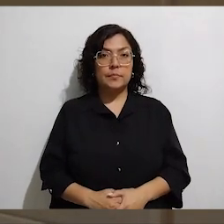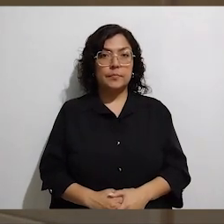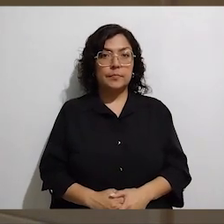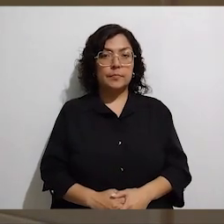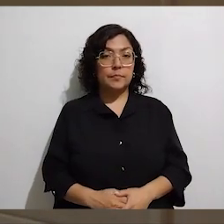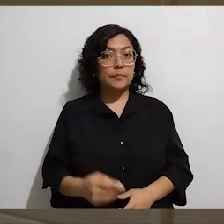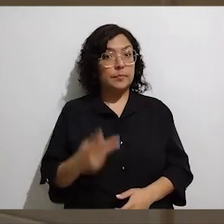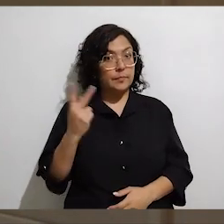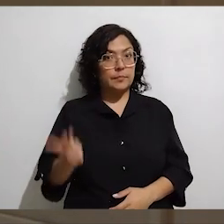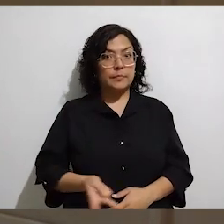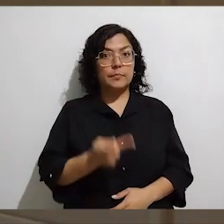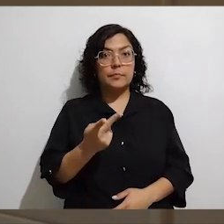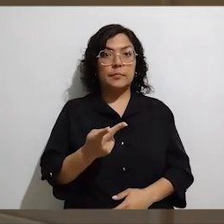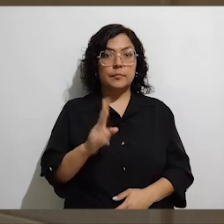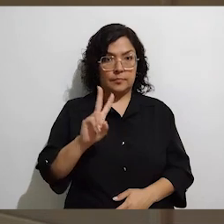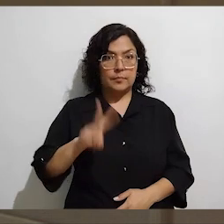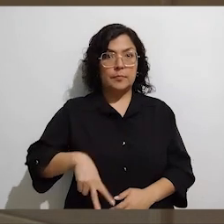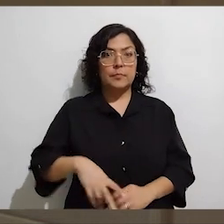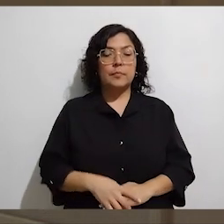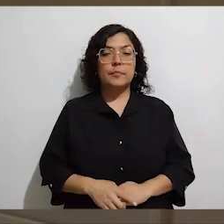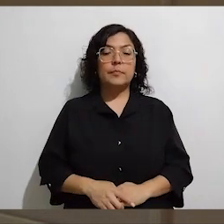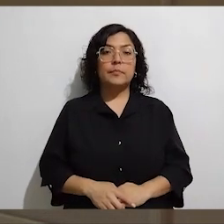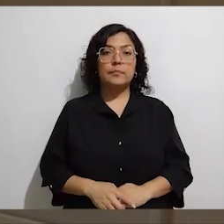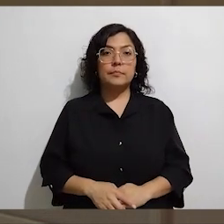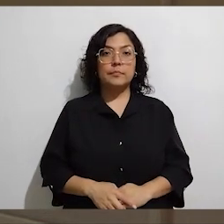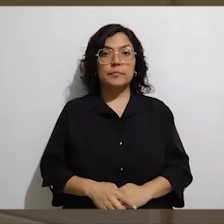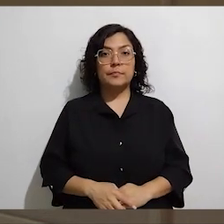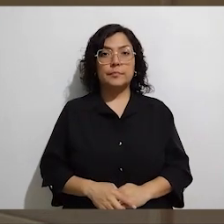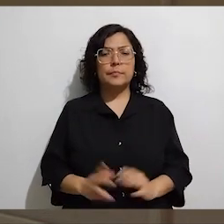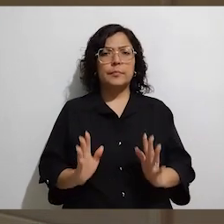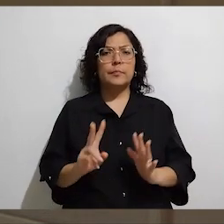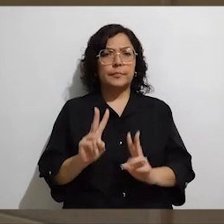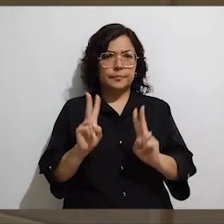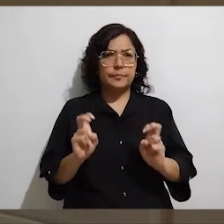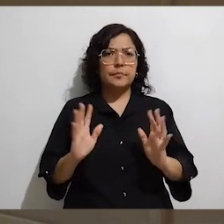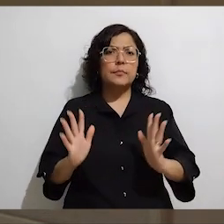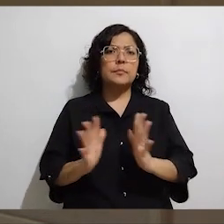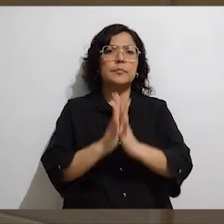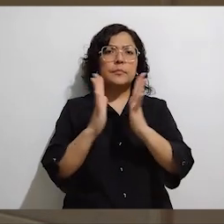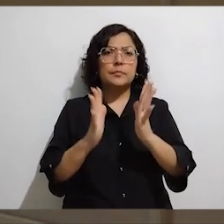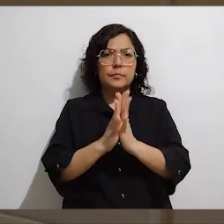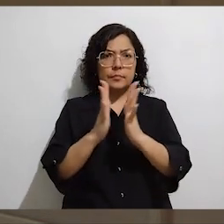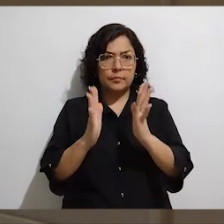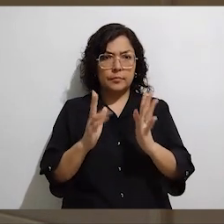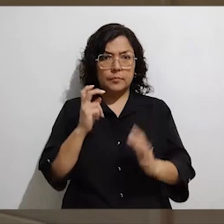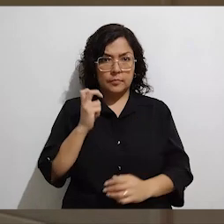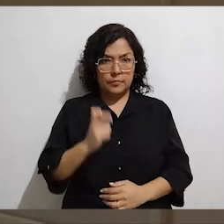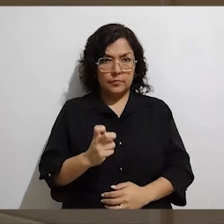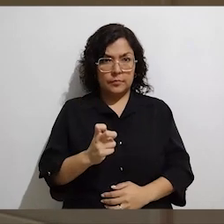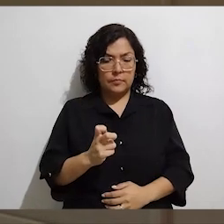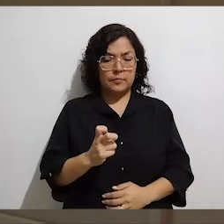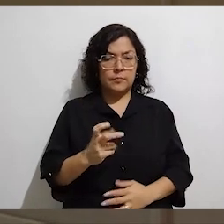una pregunta muy cierta, me preguntaban, ¿la participación ciudadana de los mecanismos es la misma que